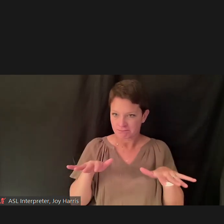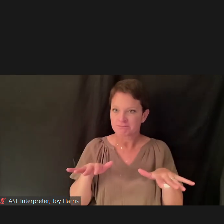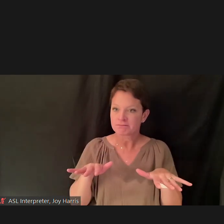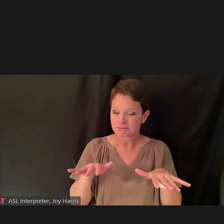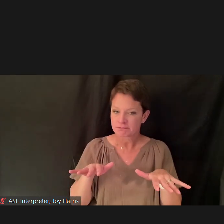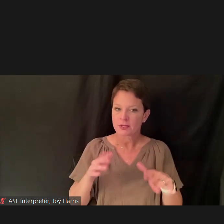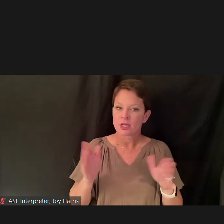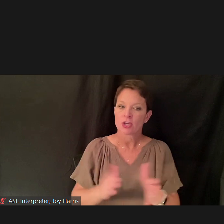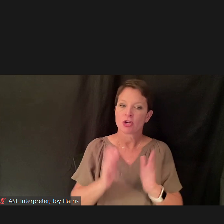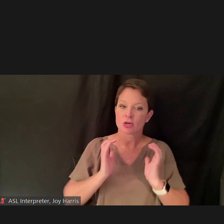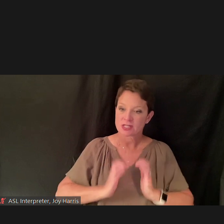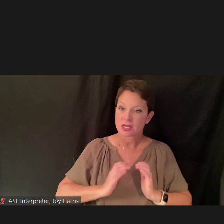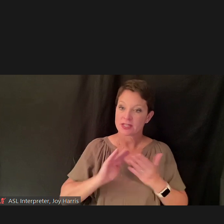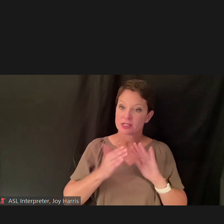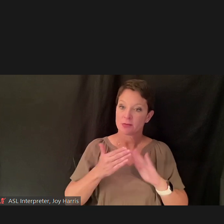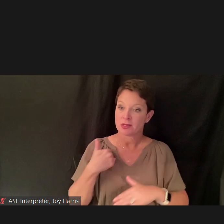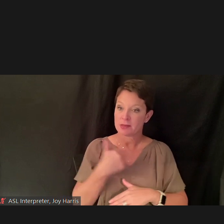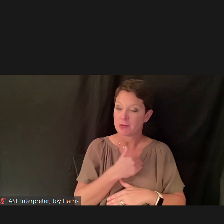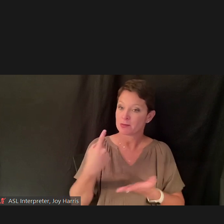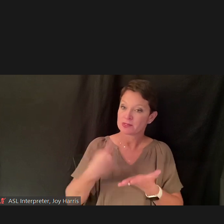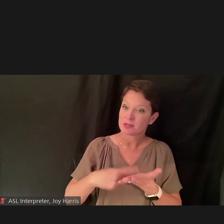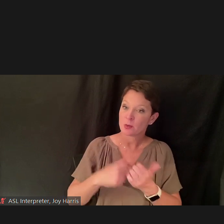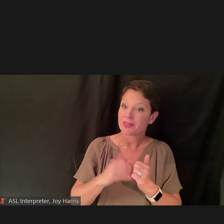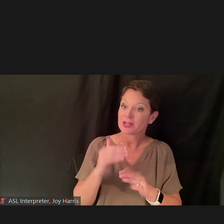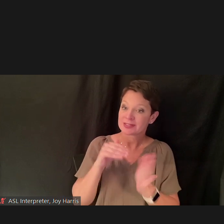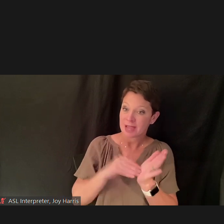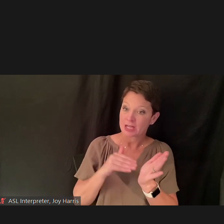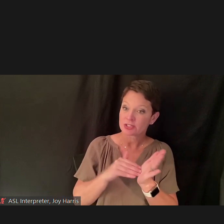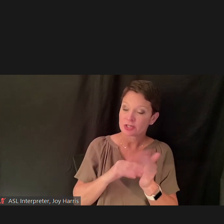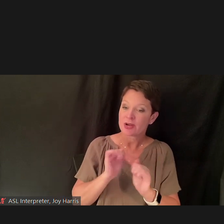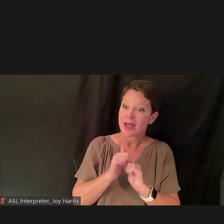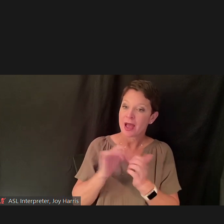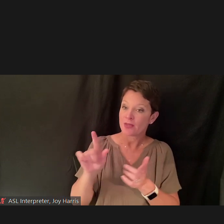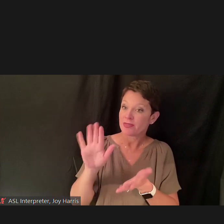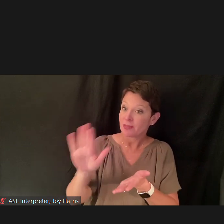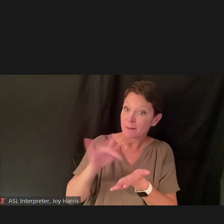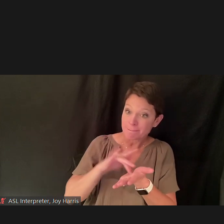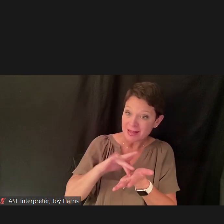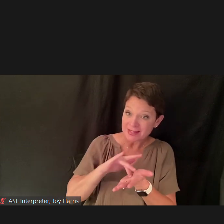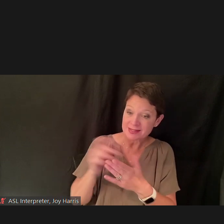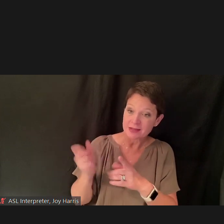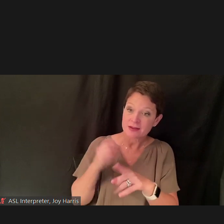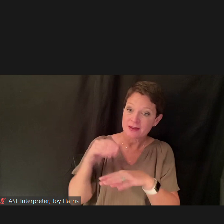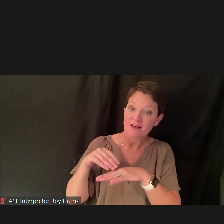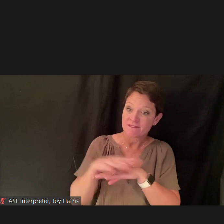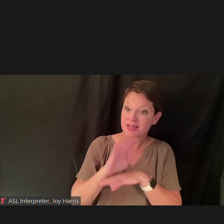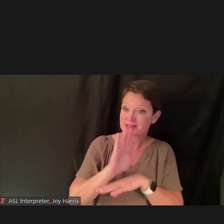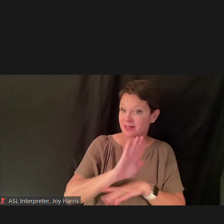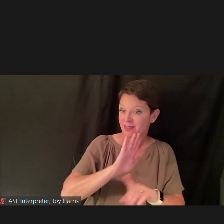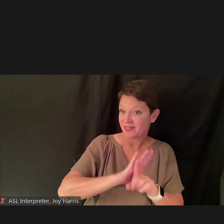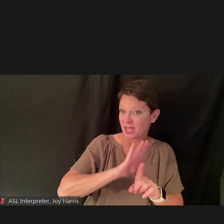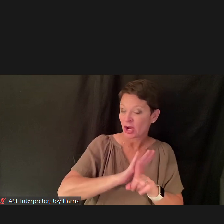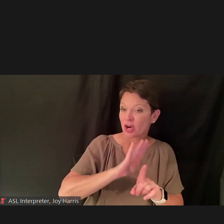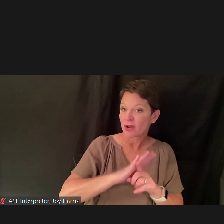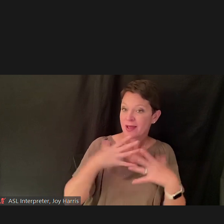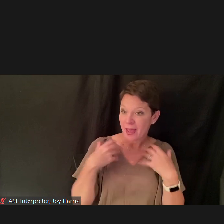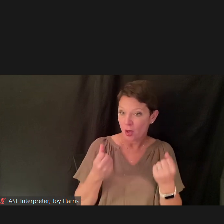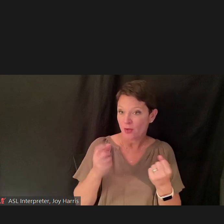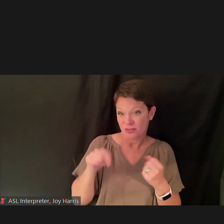tome mucho agua. Y anime a sus clientes y miembros de la comunidad a hablar con su